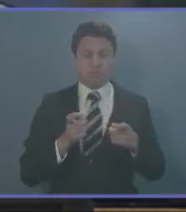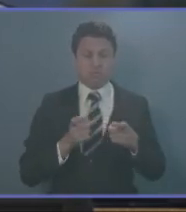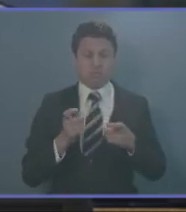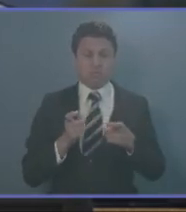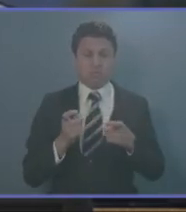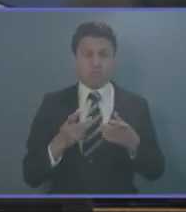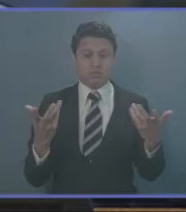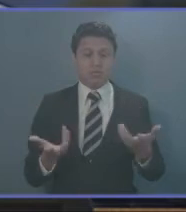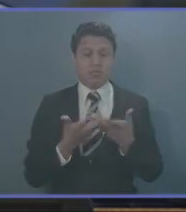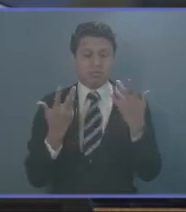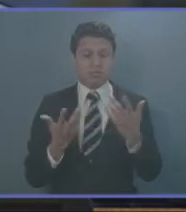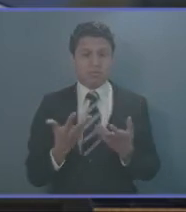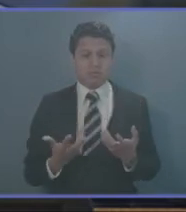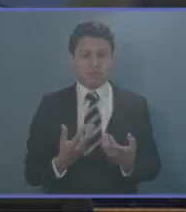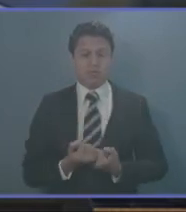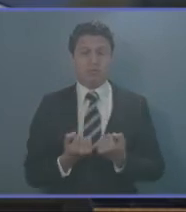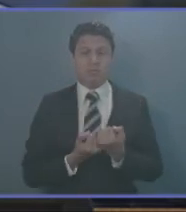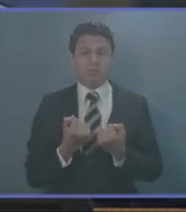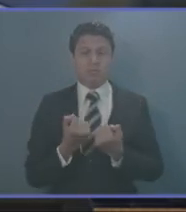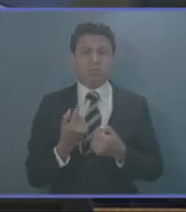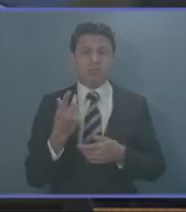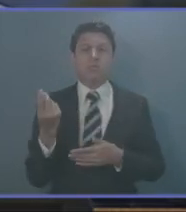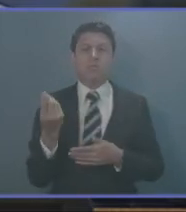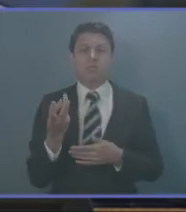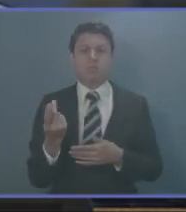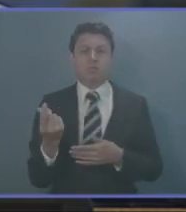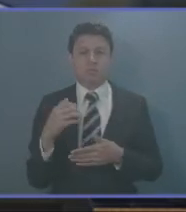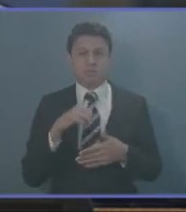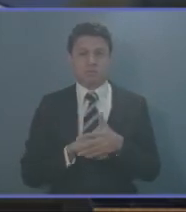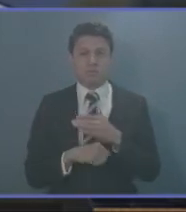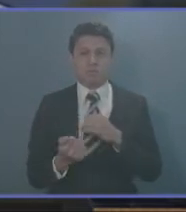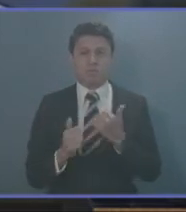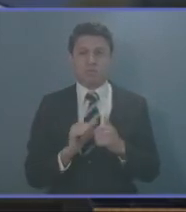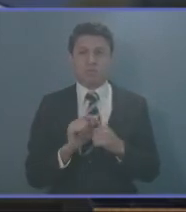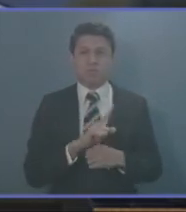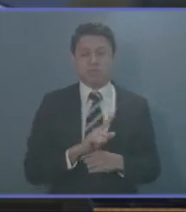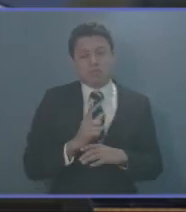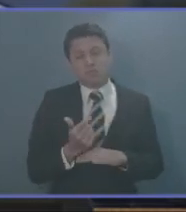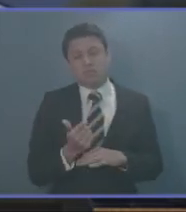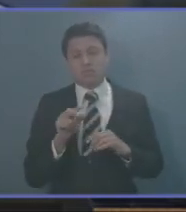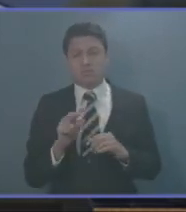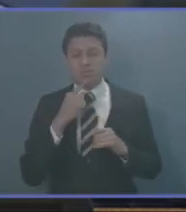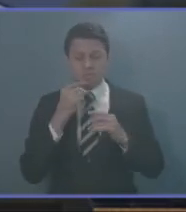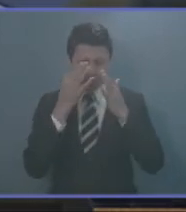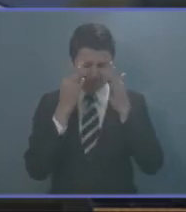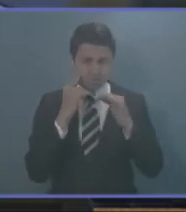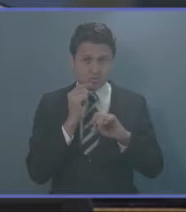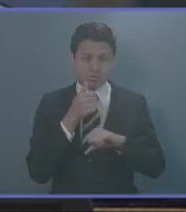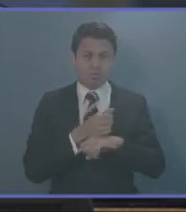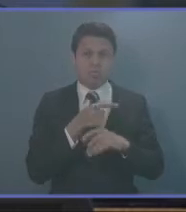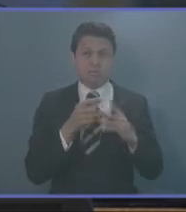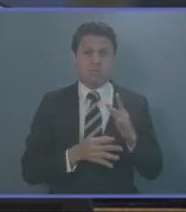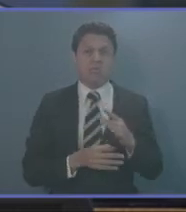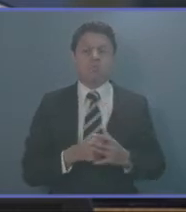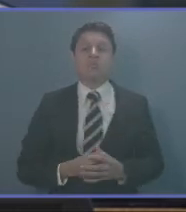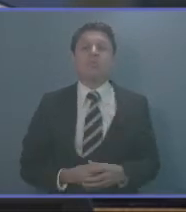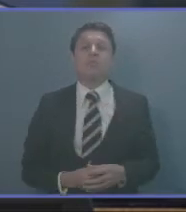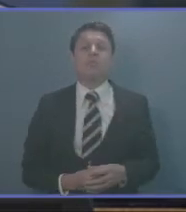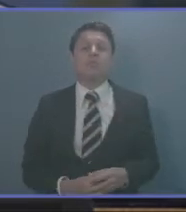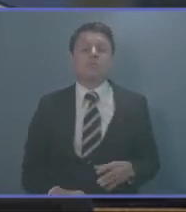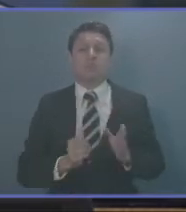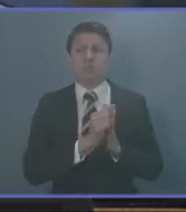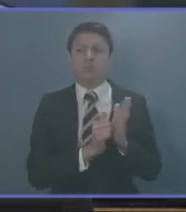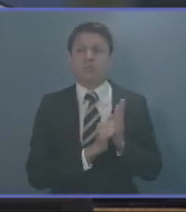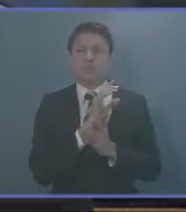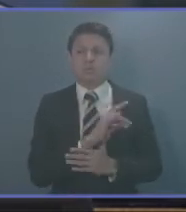verificación e investigación de contribuyentes o responsables a fin de que unos u otros cumplan con las obligaciones establecidas en la presente ley y en los